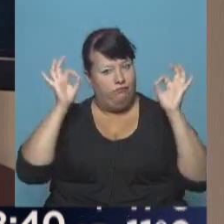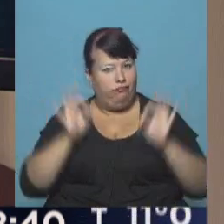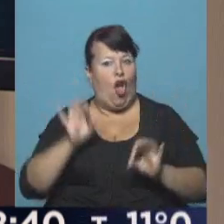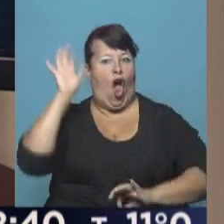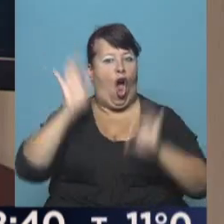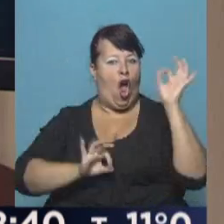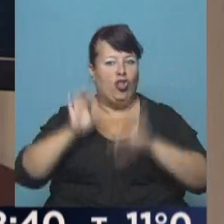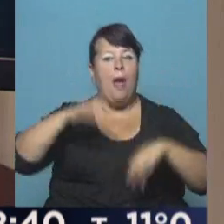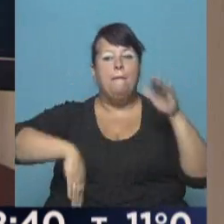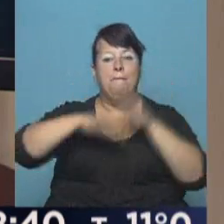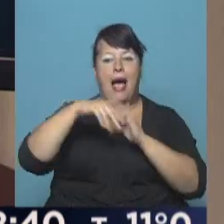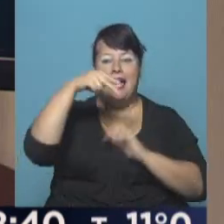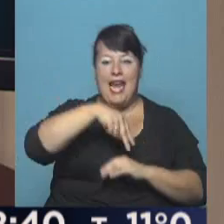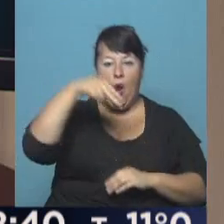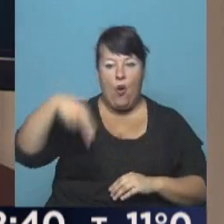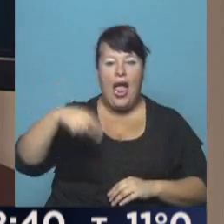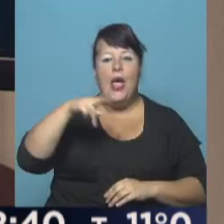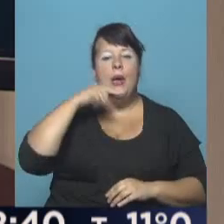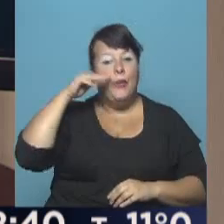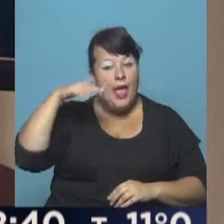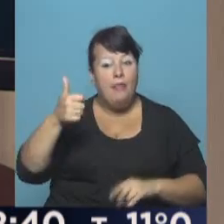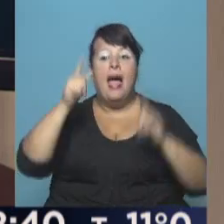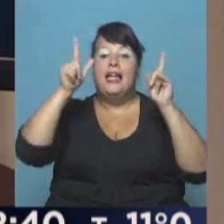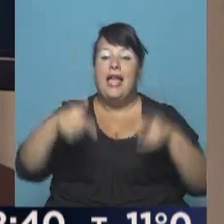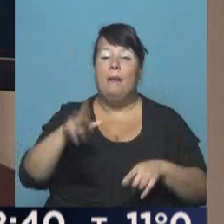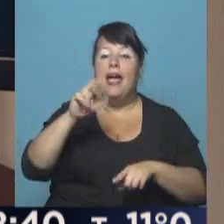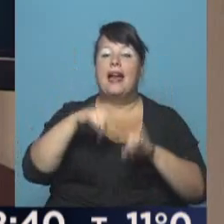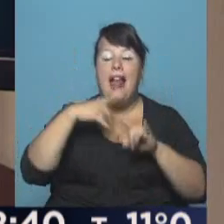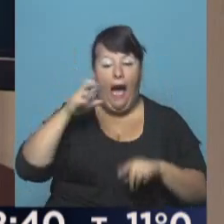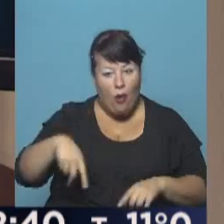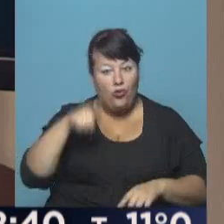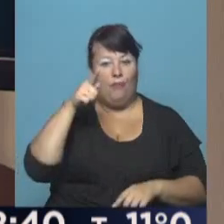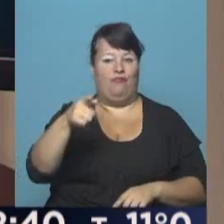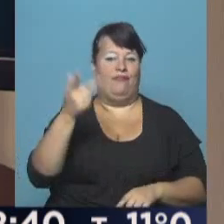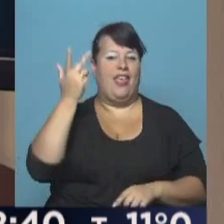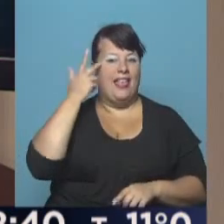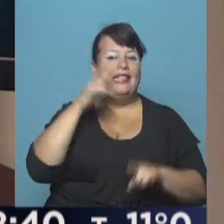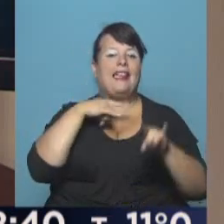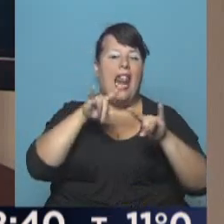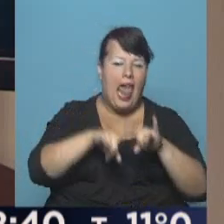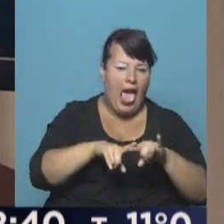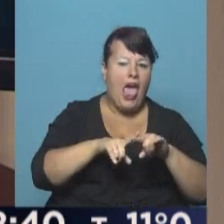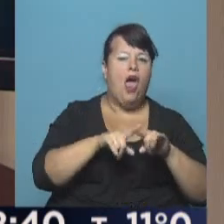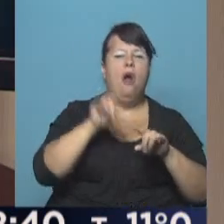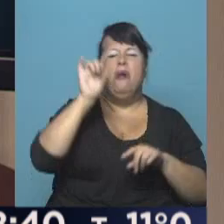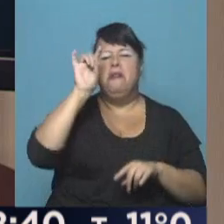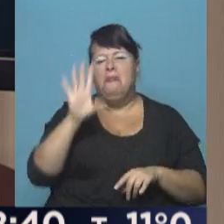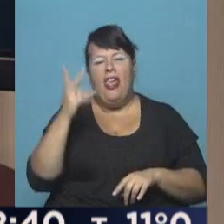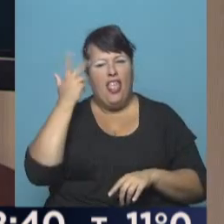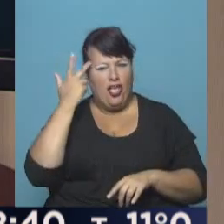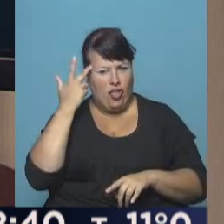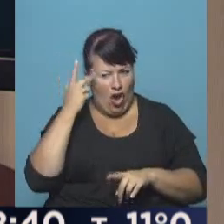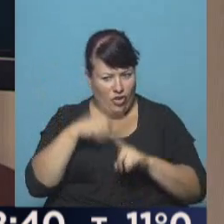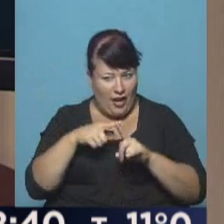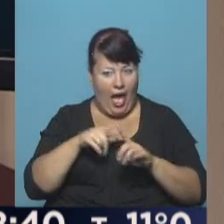¿eh? La máxima para Neuquén y para Viedma, también para Rawson, allí está Trelew también, apenitas 18